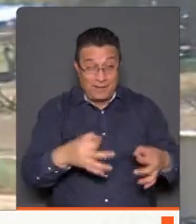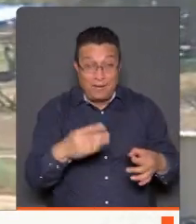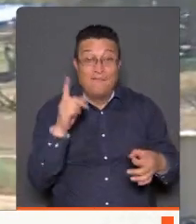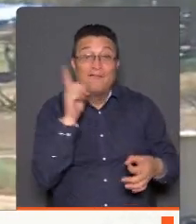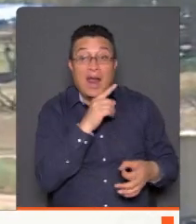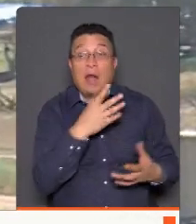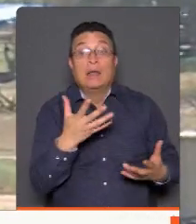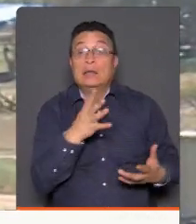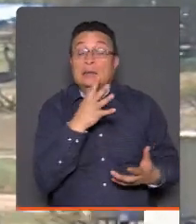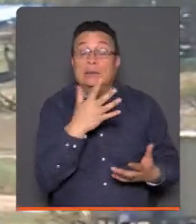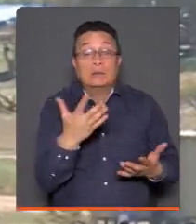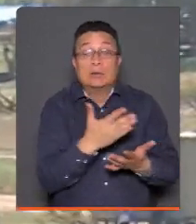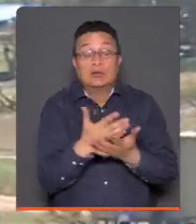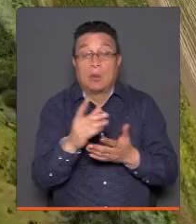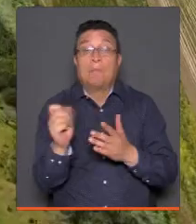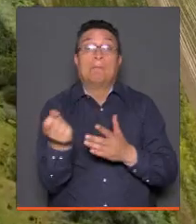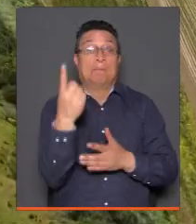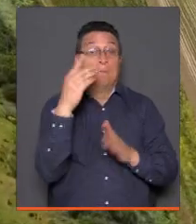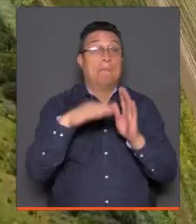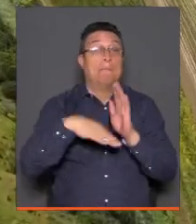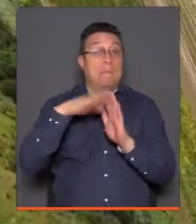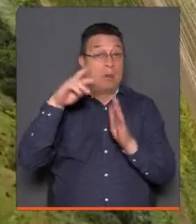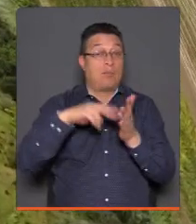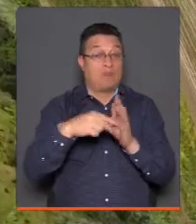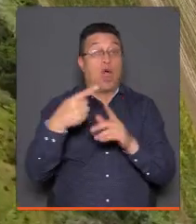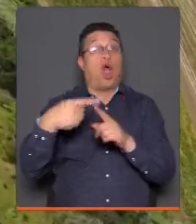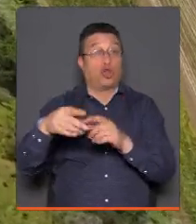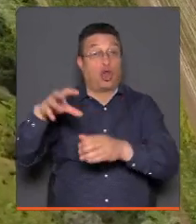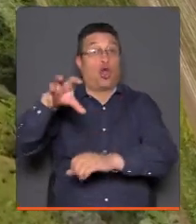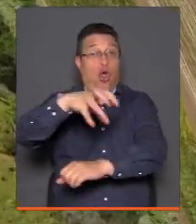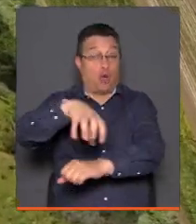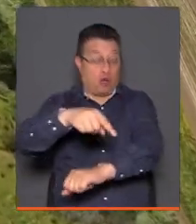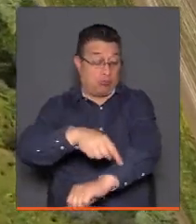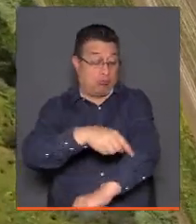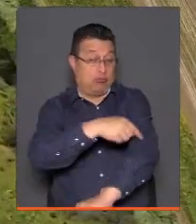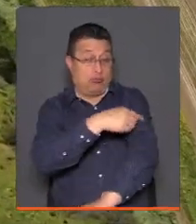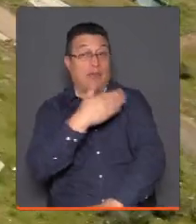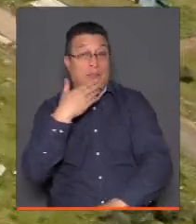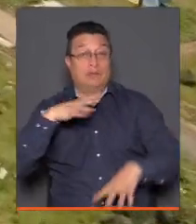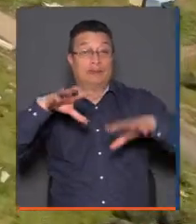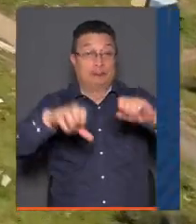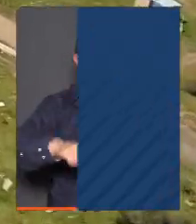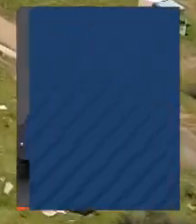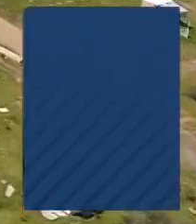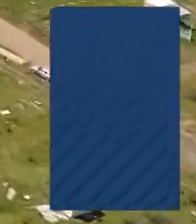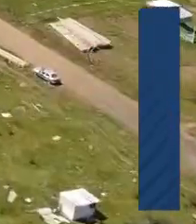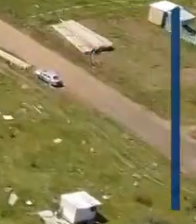principal problema, al igual que en tantas otras comunas del país, la toma de terrenos.